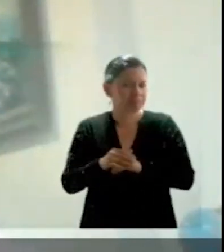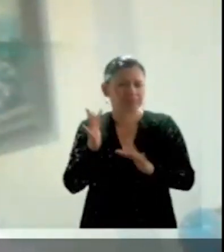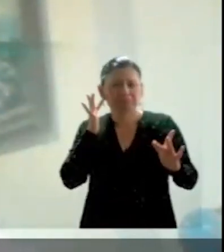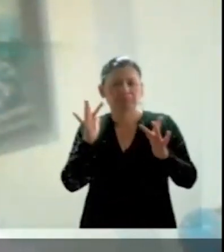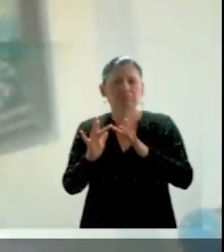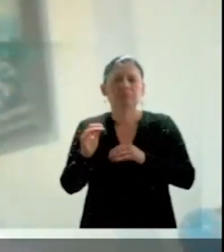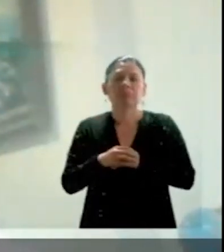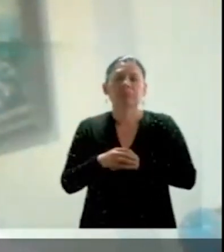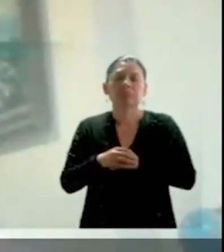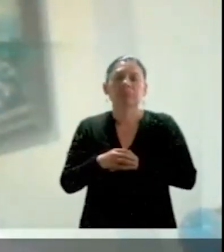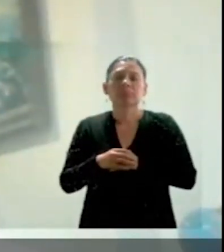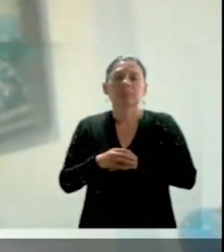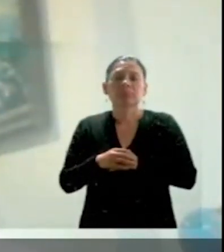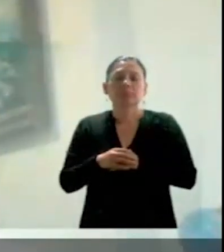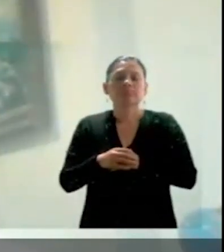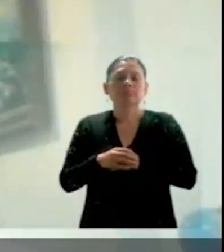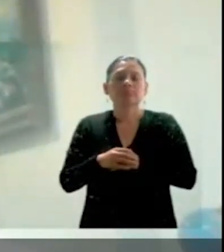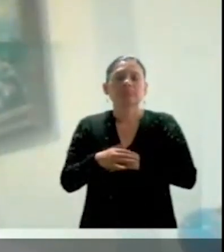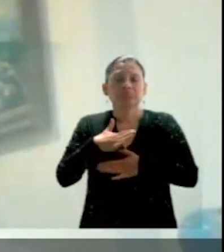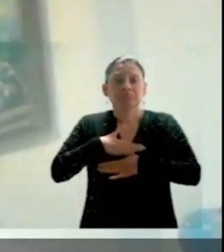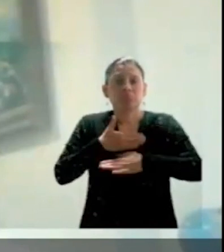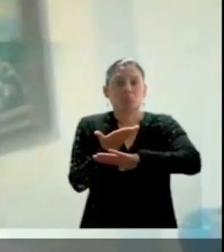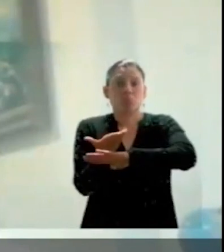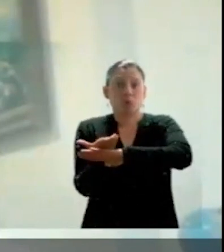porque el planteamiento mío